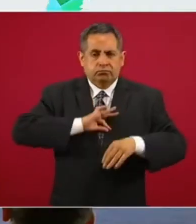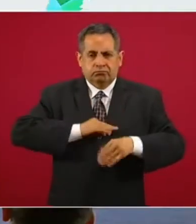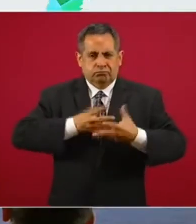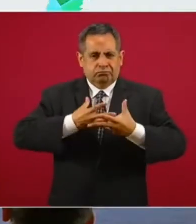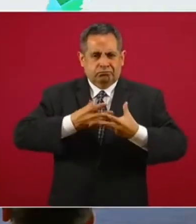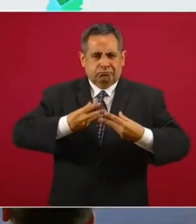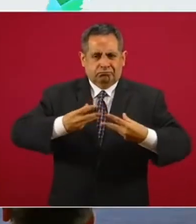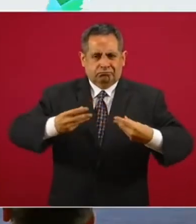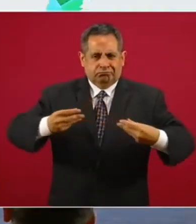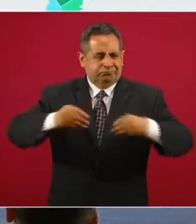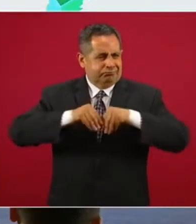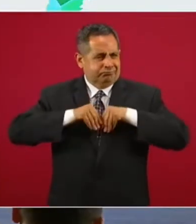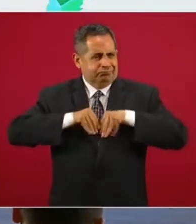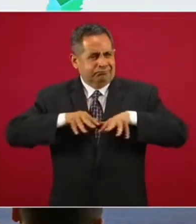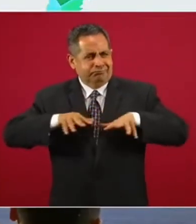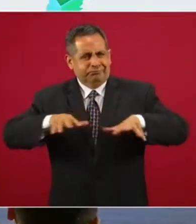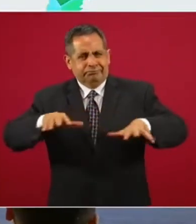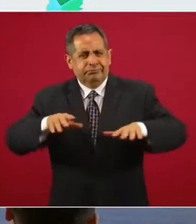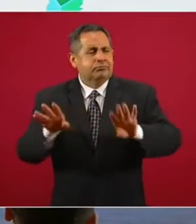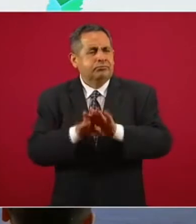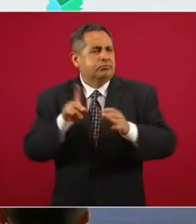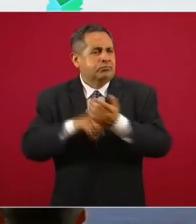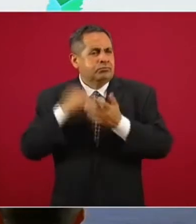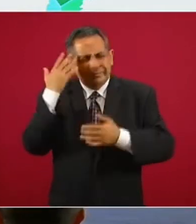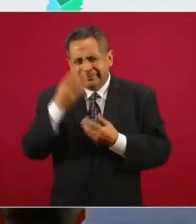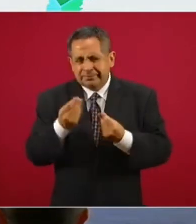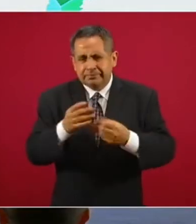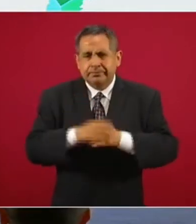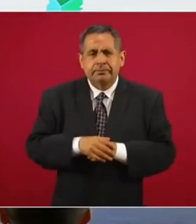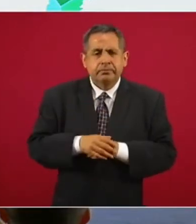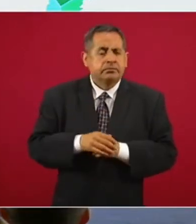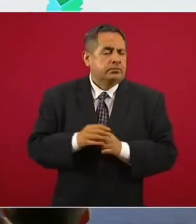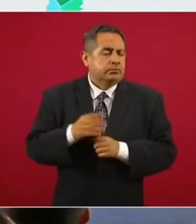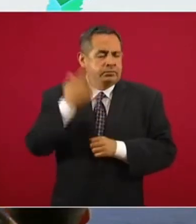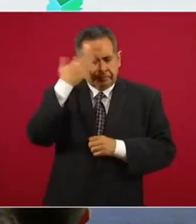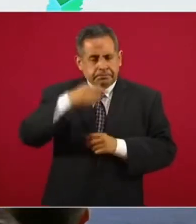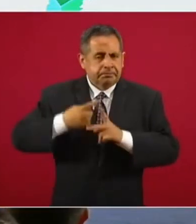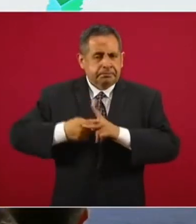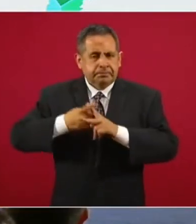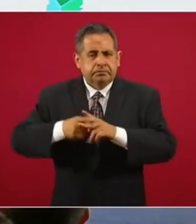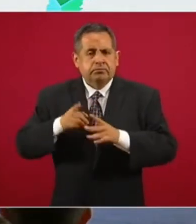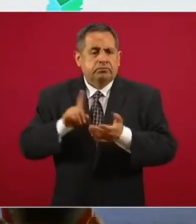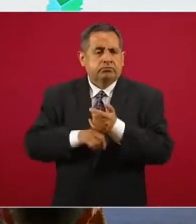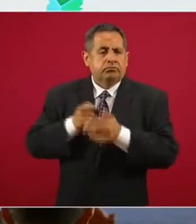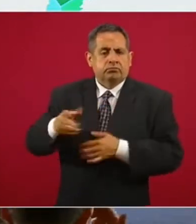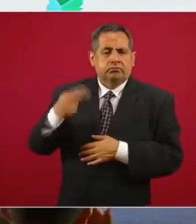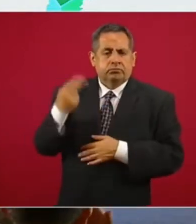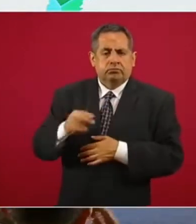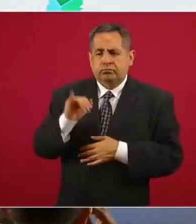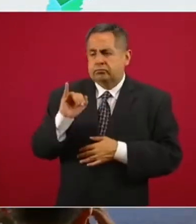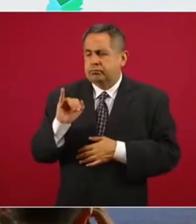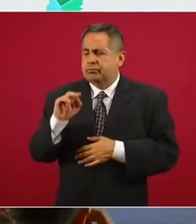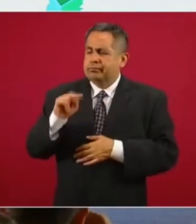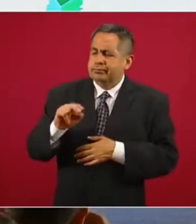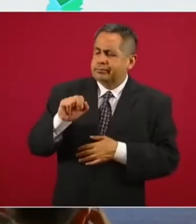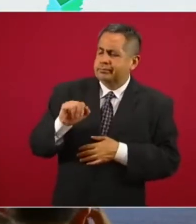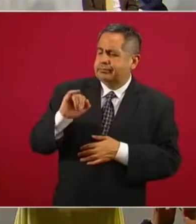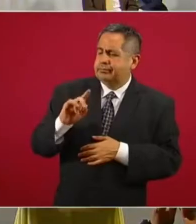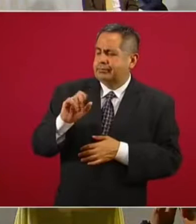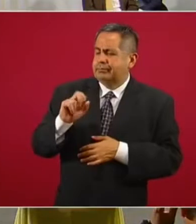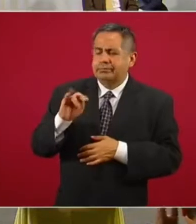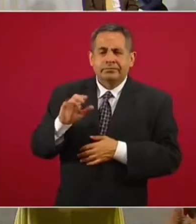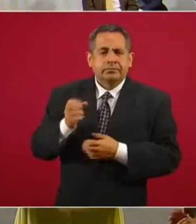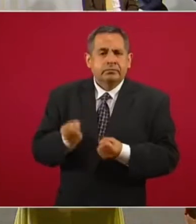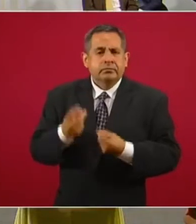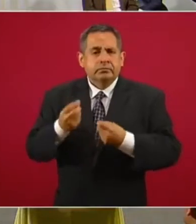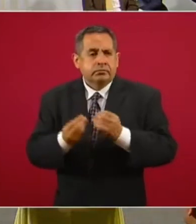le identificamos la intensidad de la transmisión? A través de una medida muy popular en la epidemiología, que es la incidencia, el número